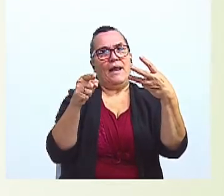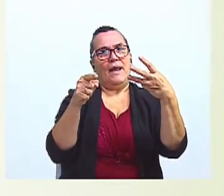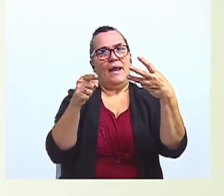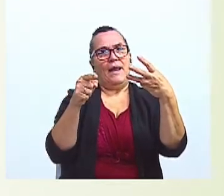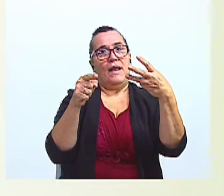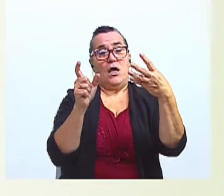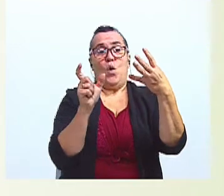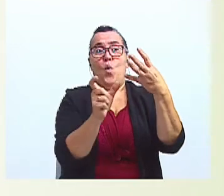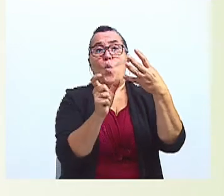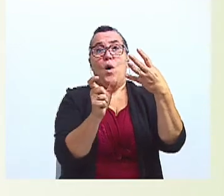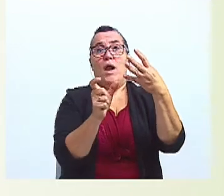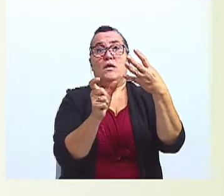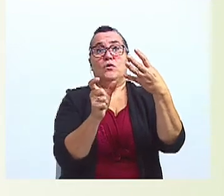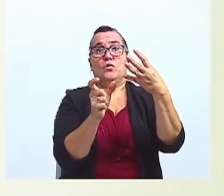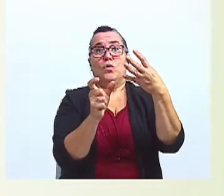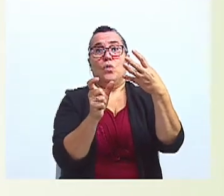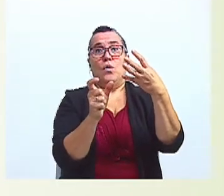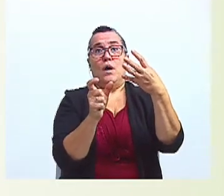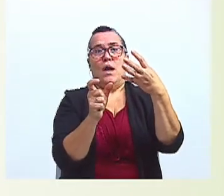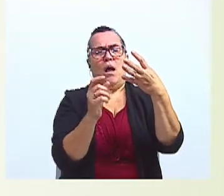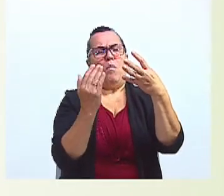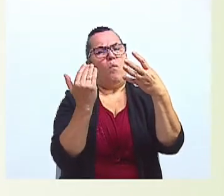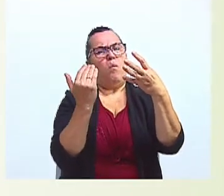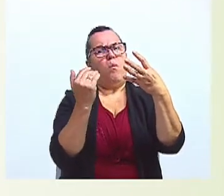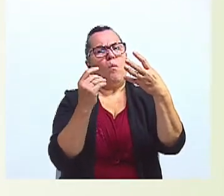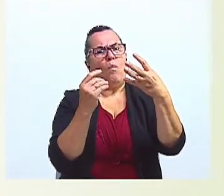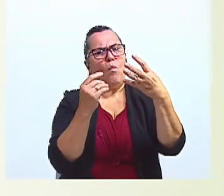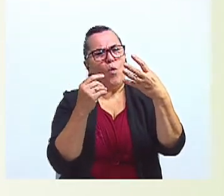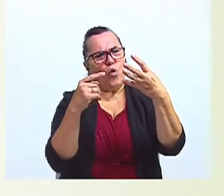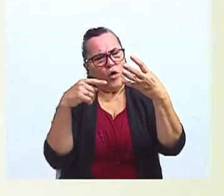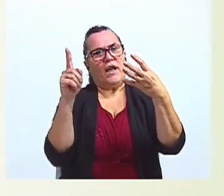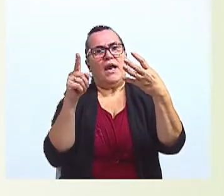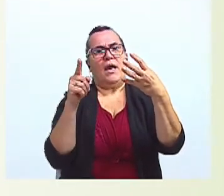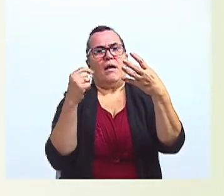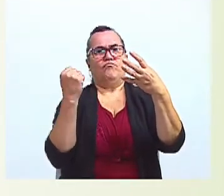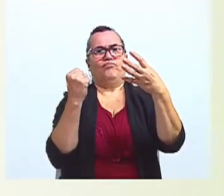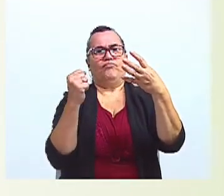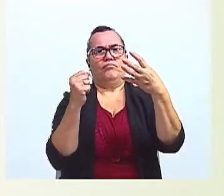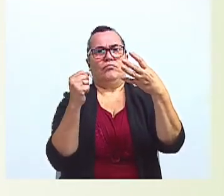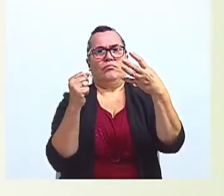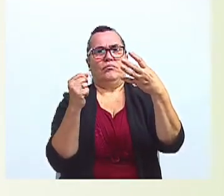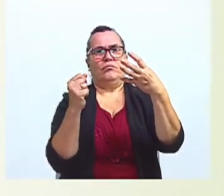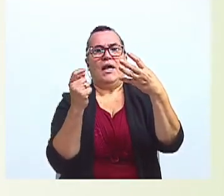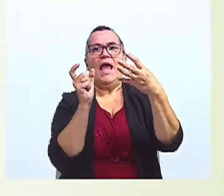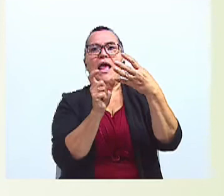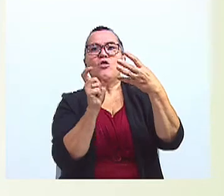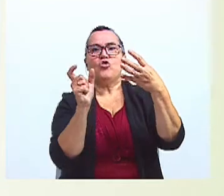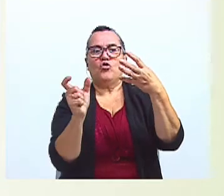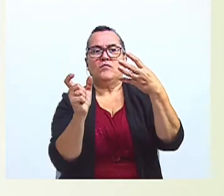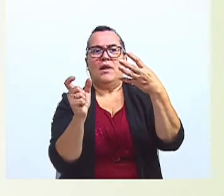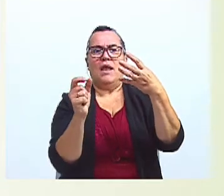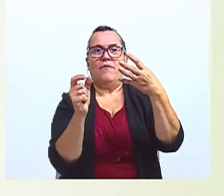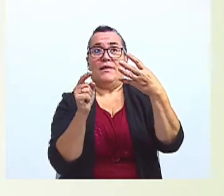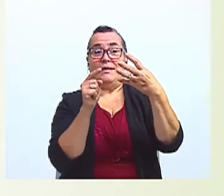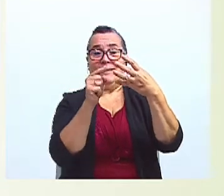sola palabra, o por qué con acento enérgico pero en 2 palabras.